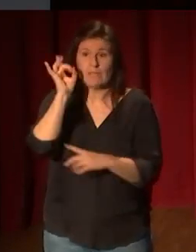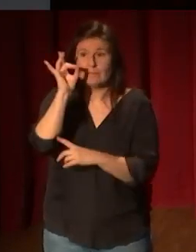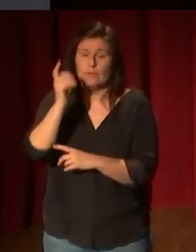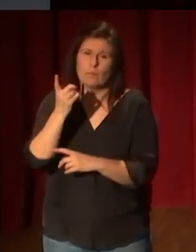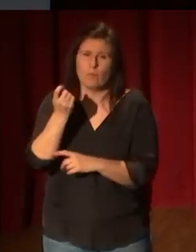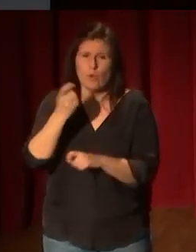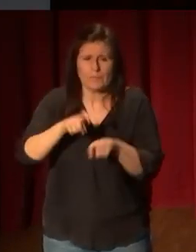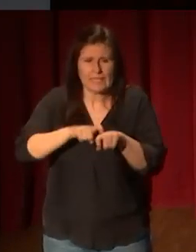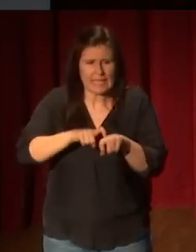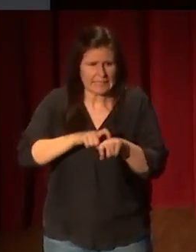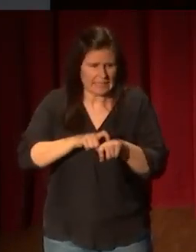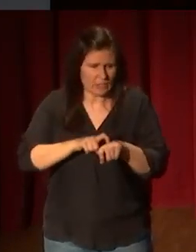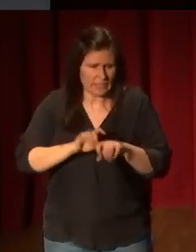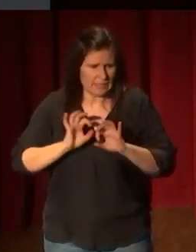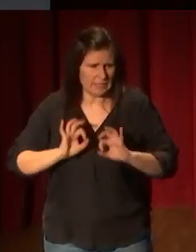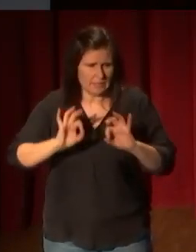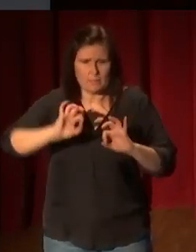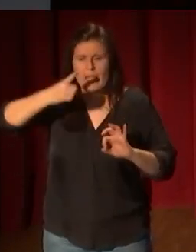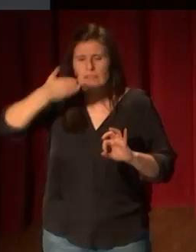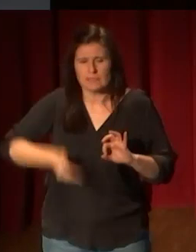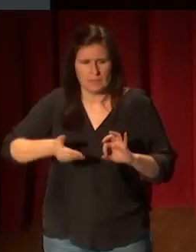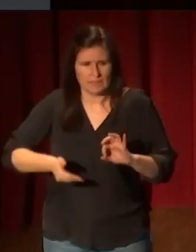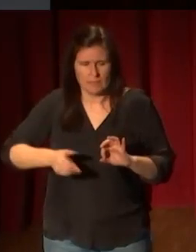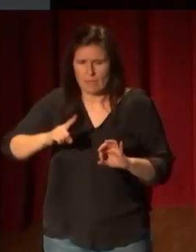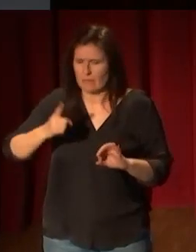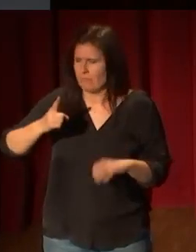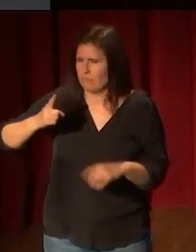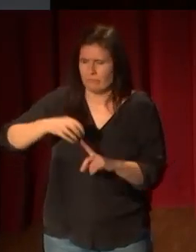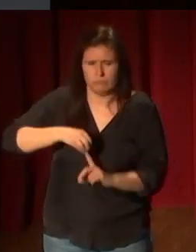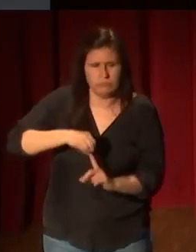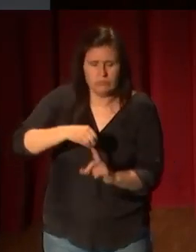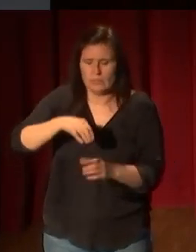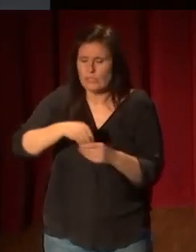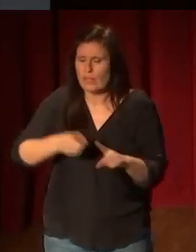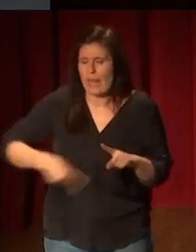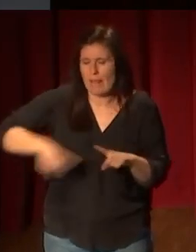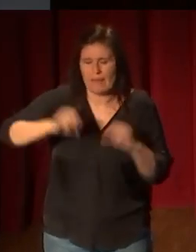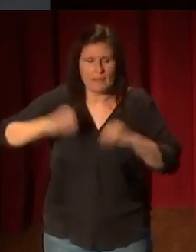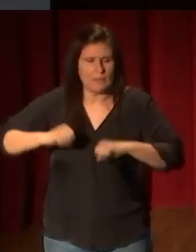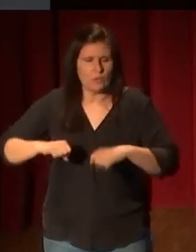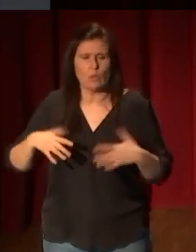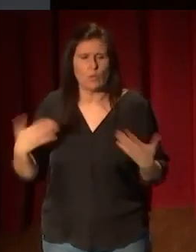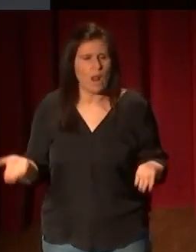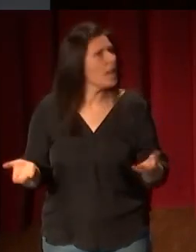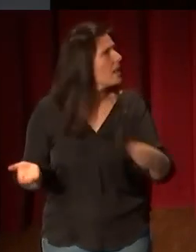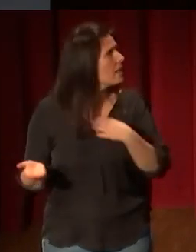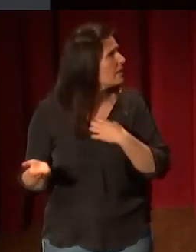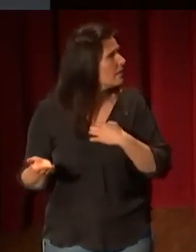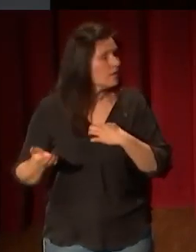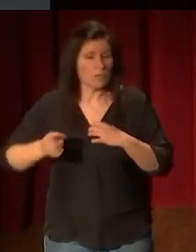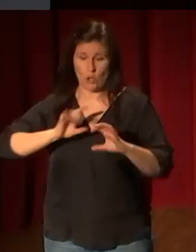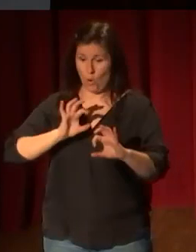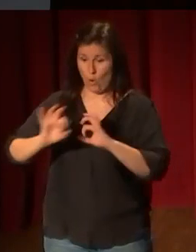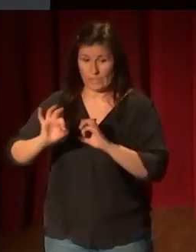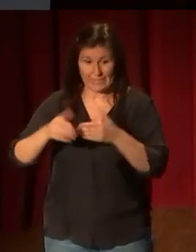caracterizaciones más importantes más significativas de la plaza mayor como un gran teatro